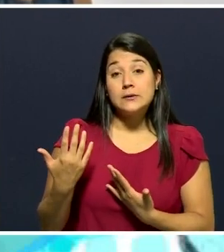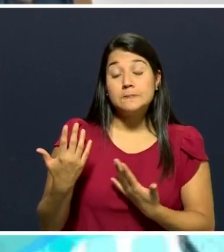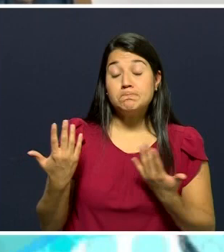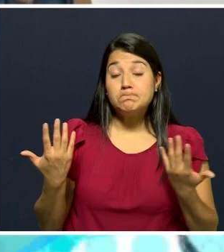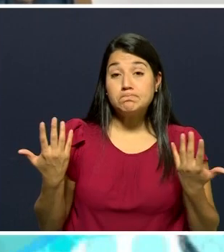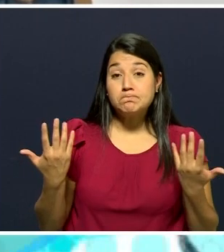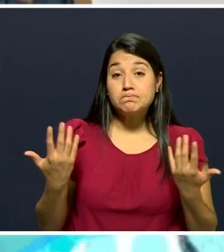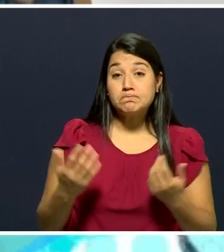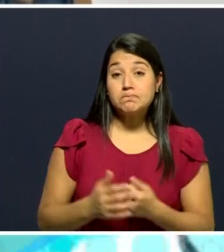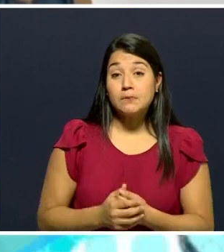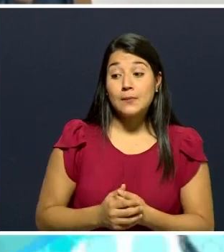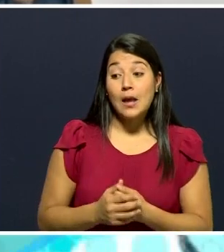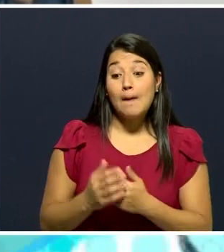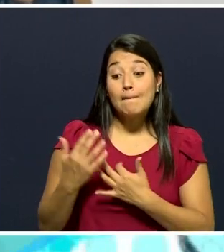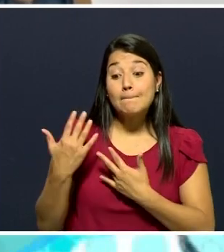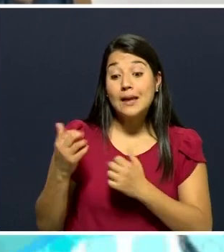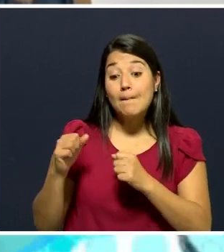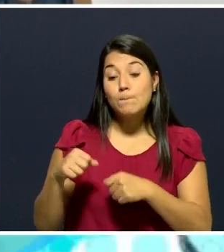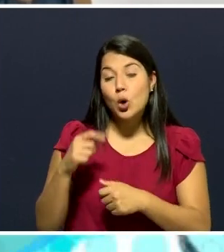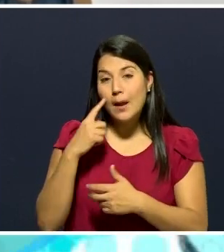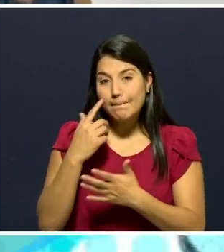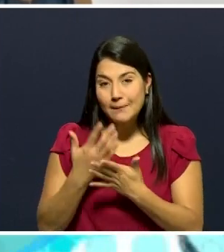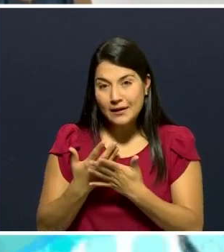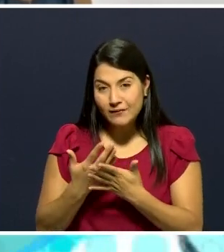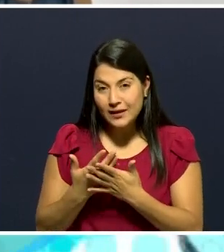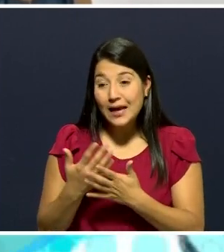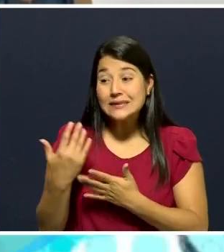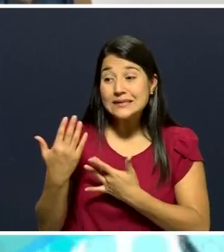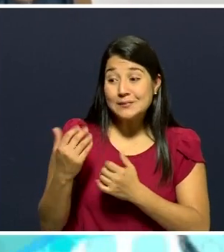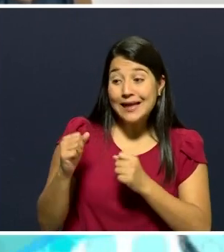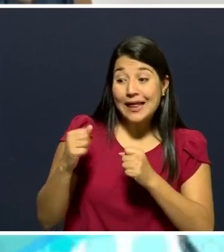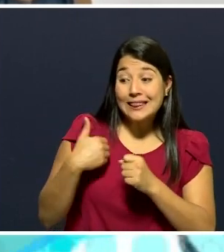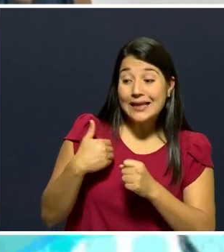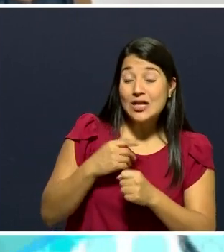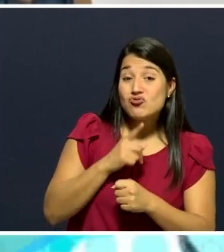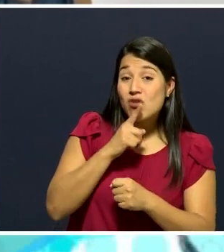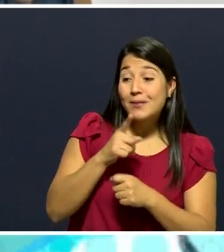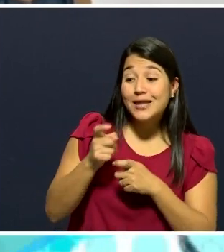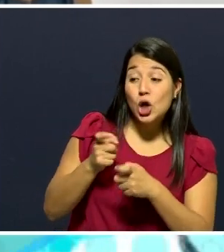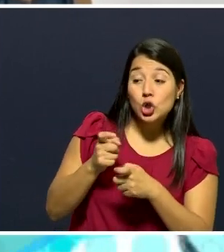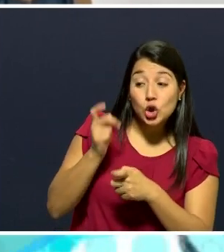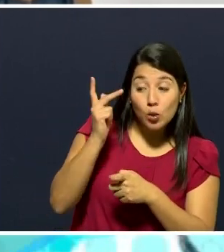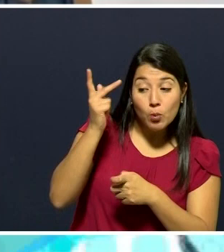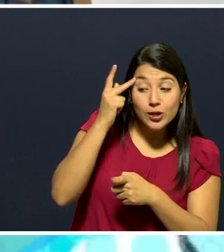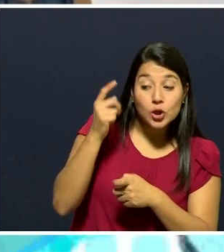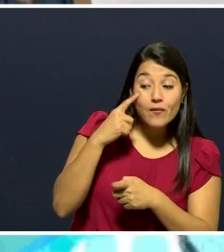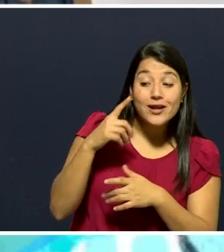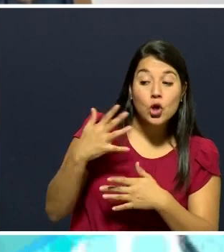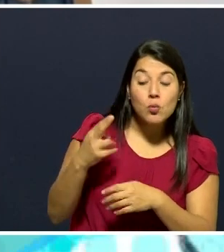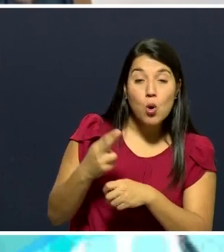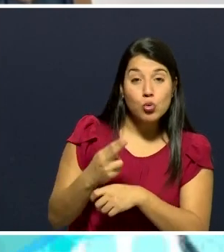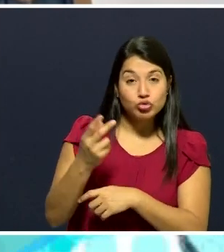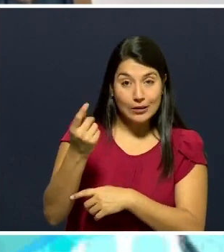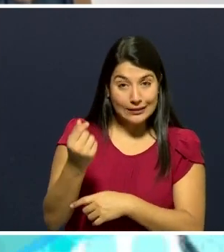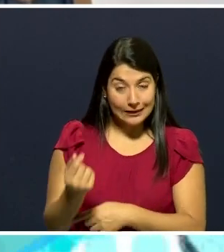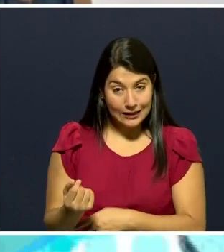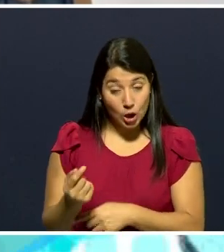una verificación, un control político del uso de esos recursos. Entonces,